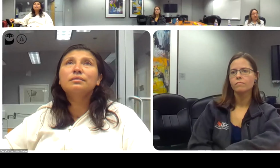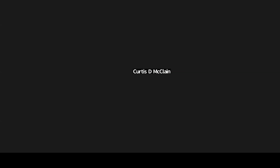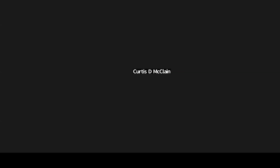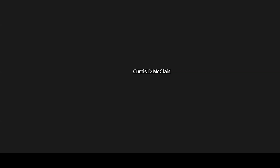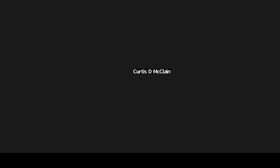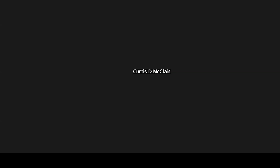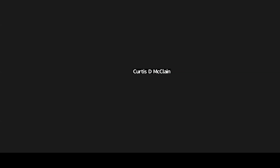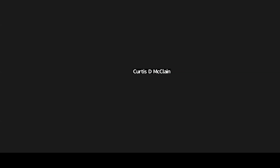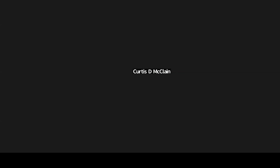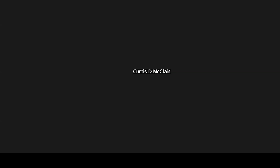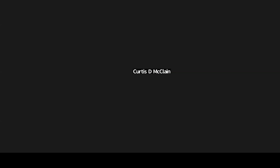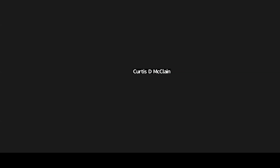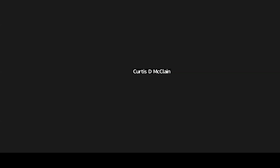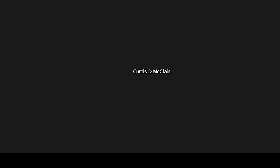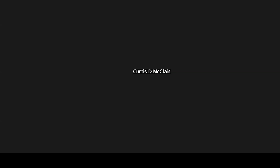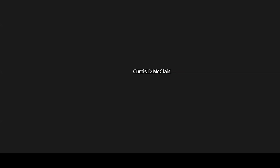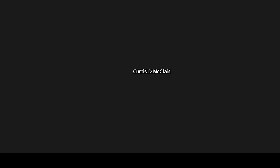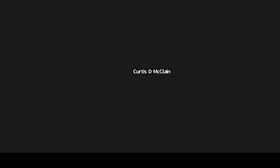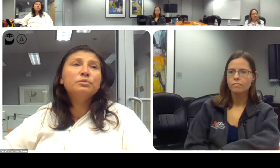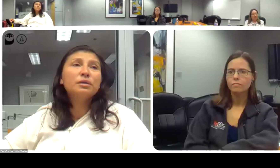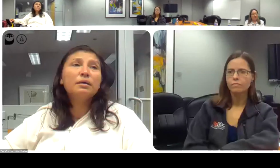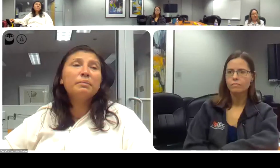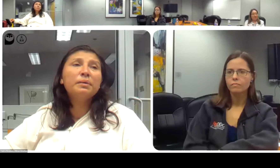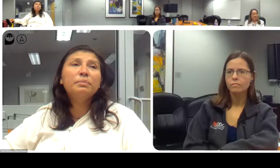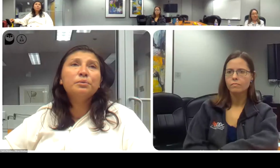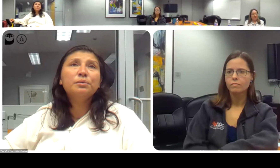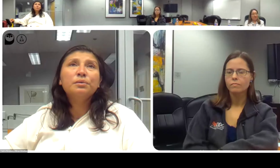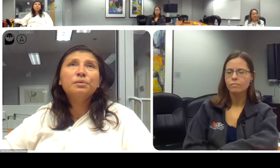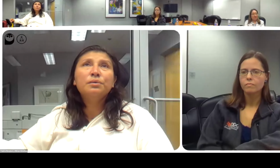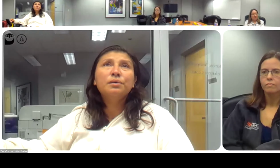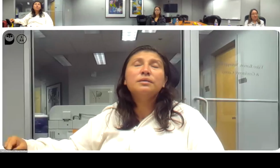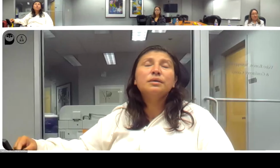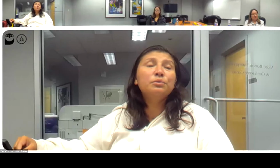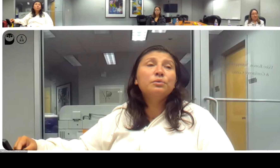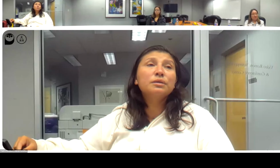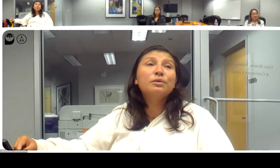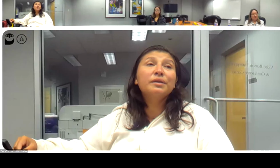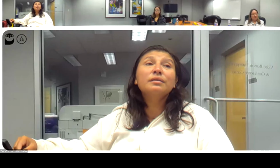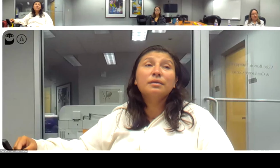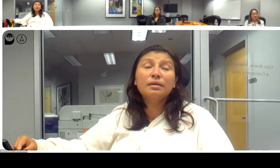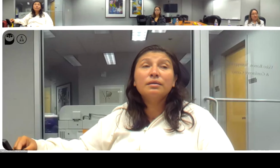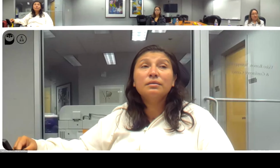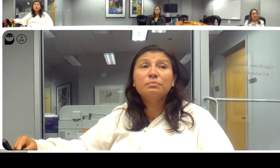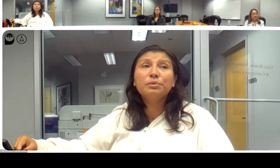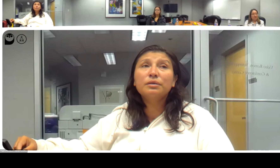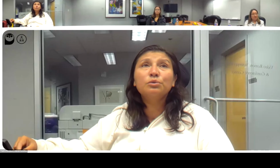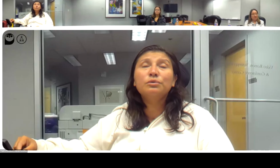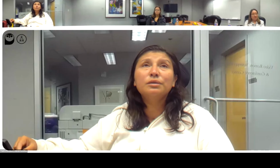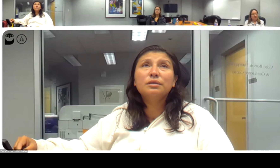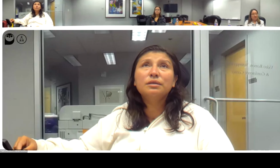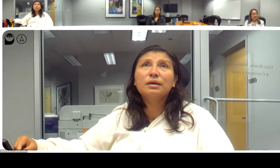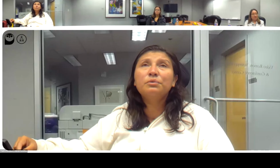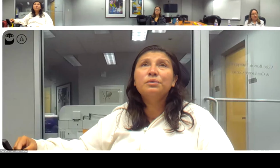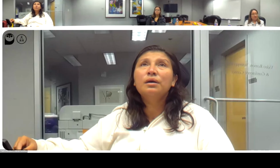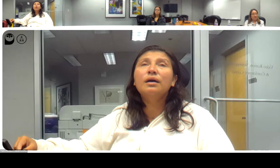que está deshabilitado o no deshabilitado, tenga papel o no tenga papeles, pero el seguro se lo deberían de dar, porque todos